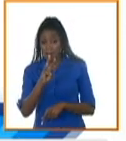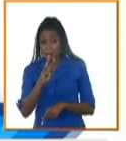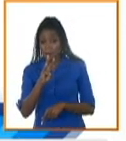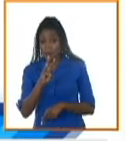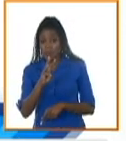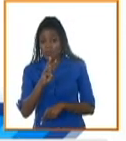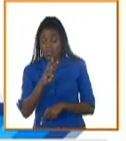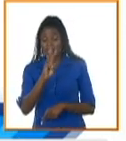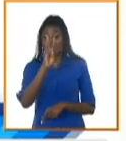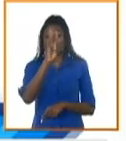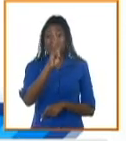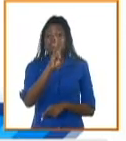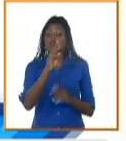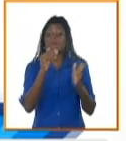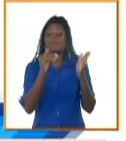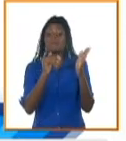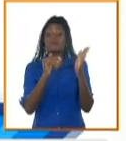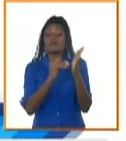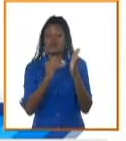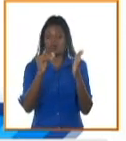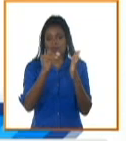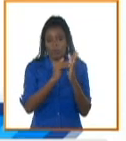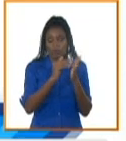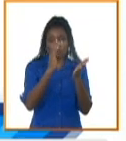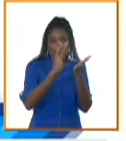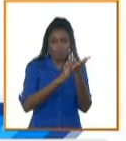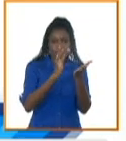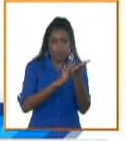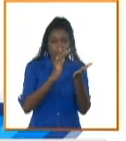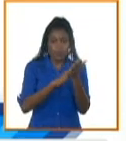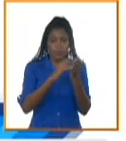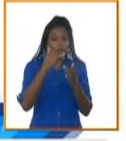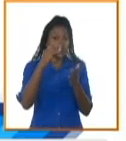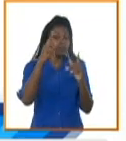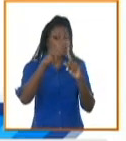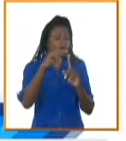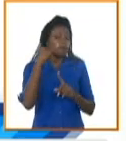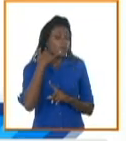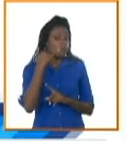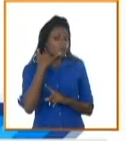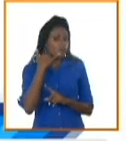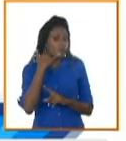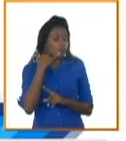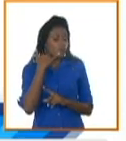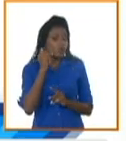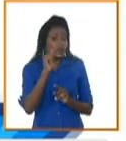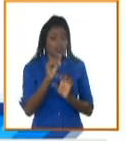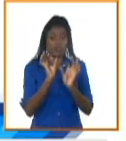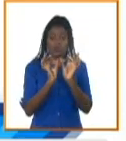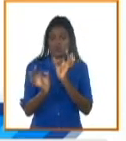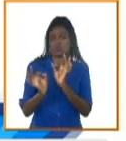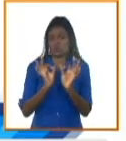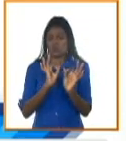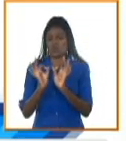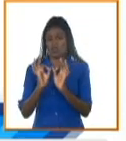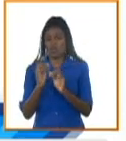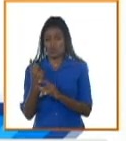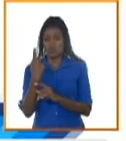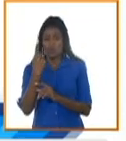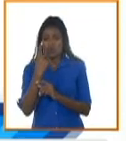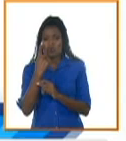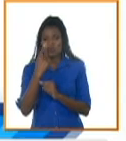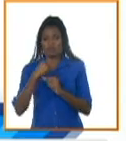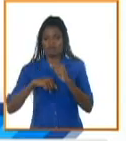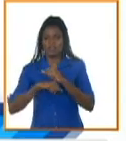a ser tres millones de operaciones mensuales por lo tanto eso necesariamente tiene que tener el respaldo de una infraestructura